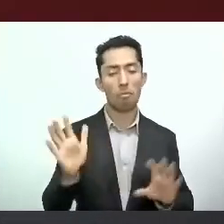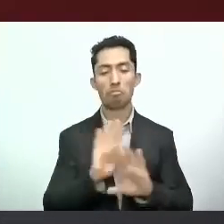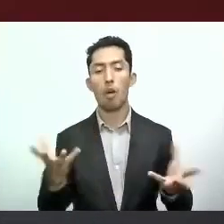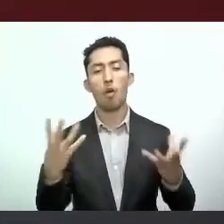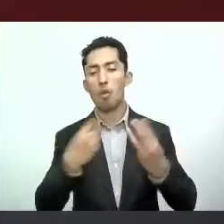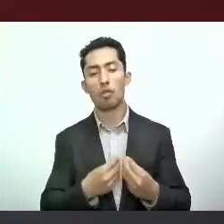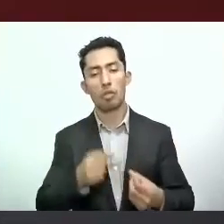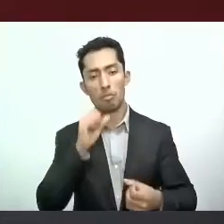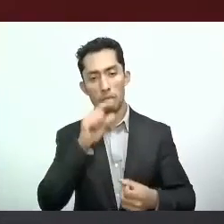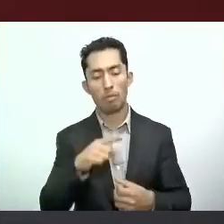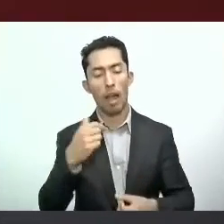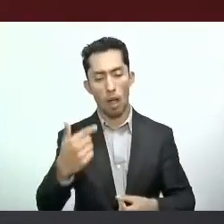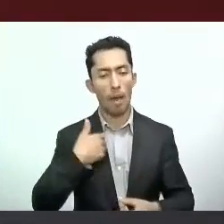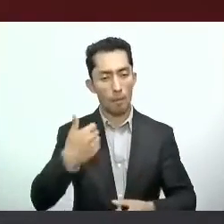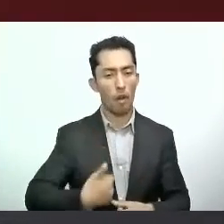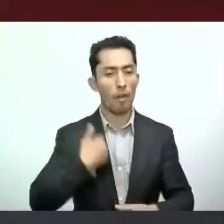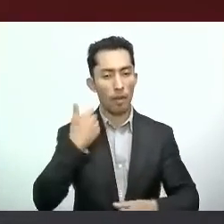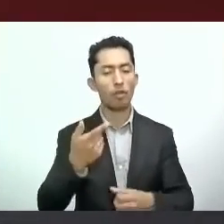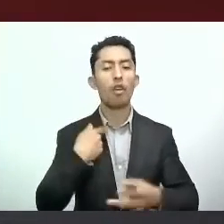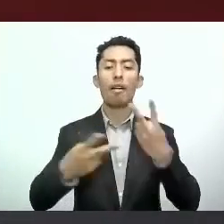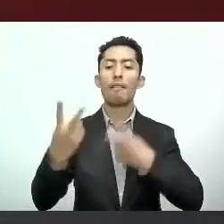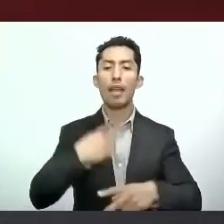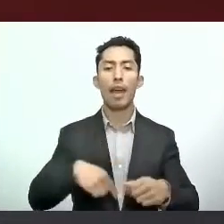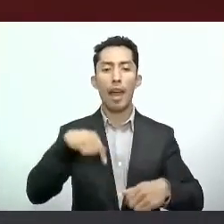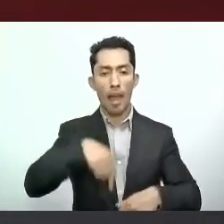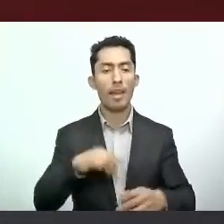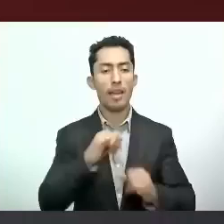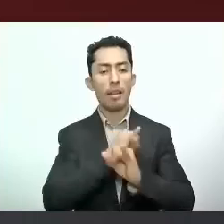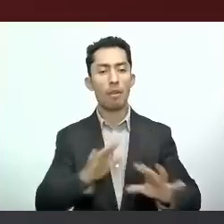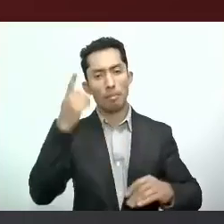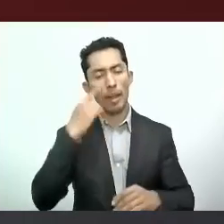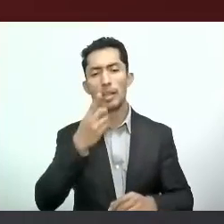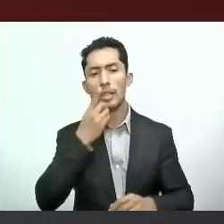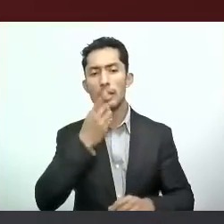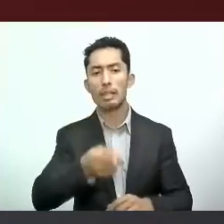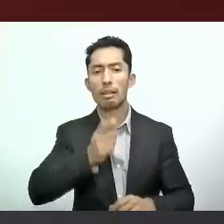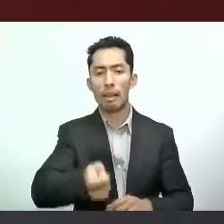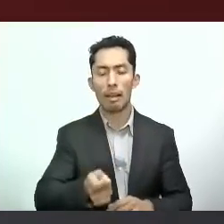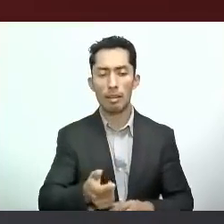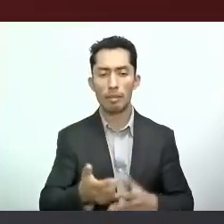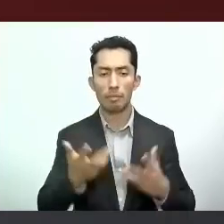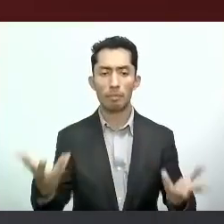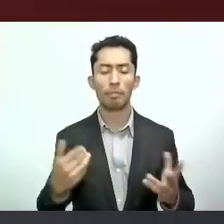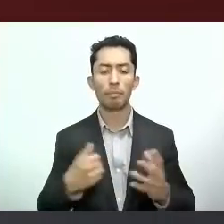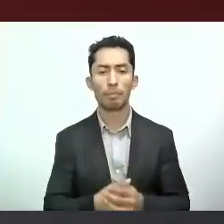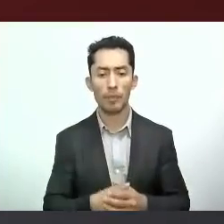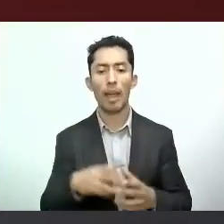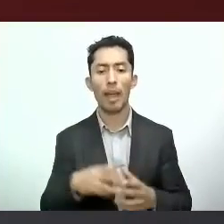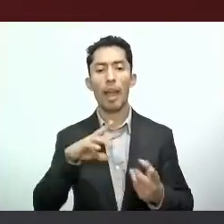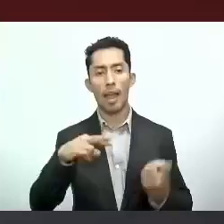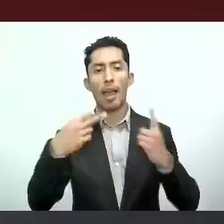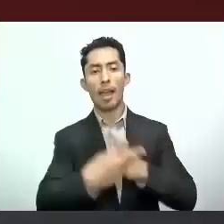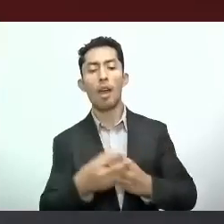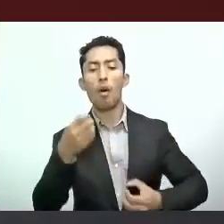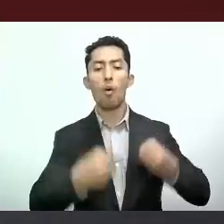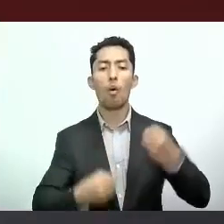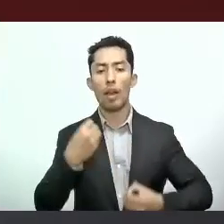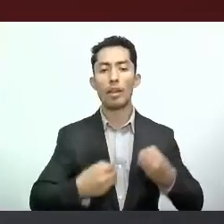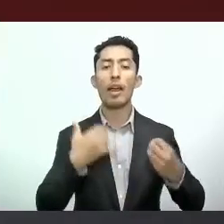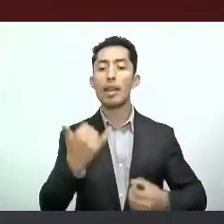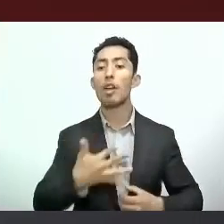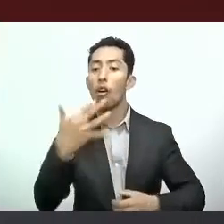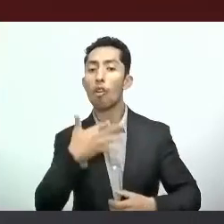aprovecho que vine a estos datos para decir que esta percepción sobre los jueces y corrupción es,